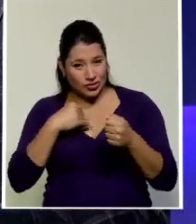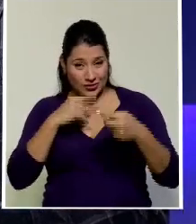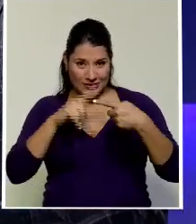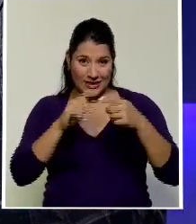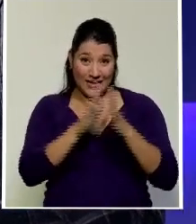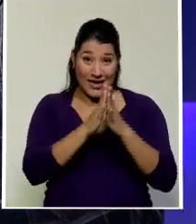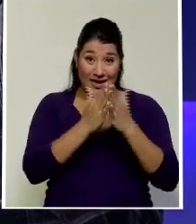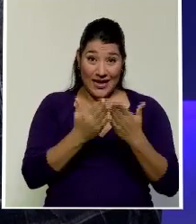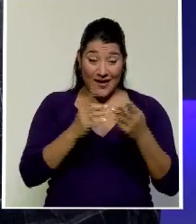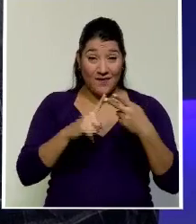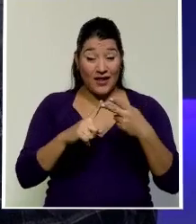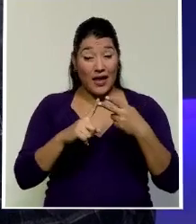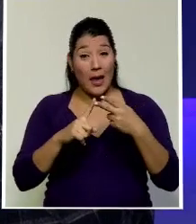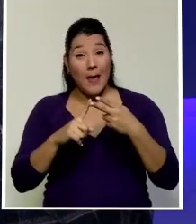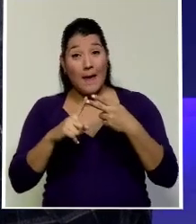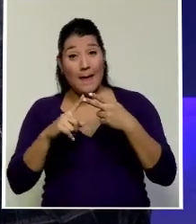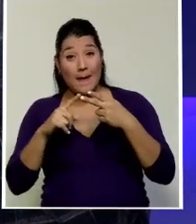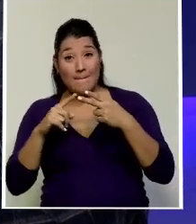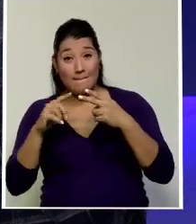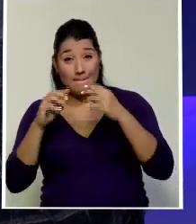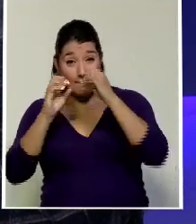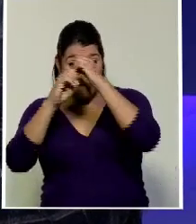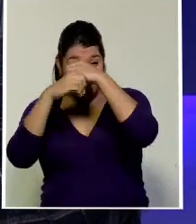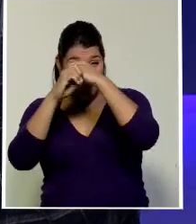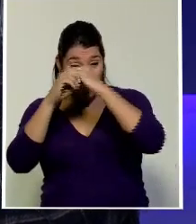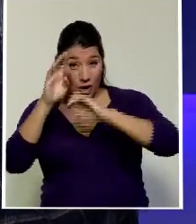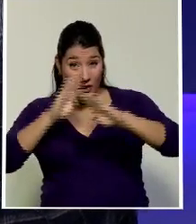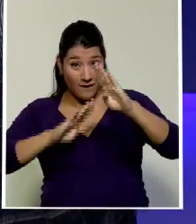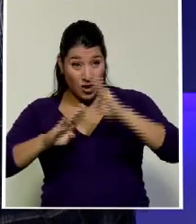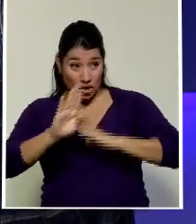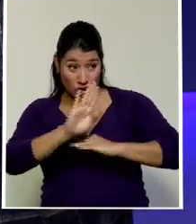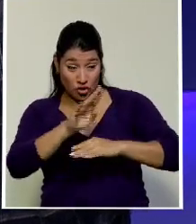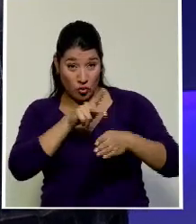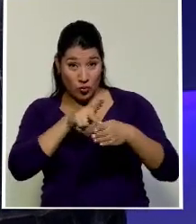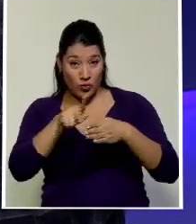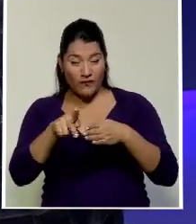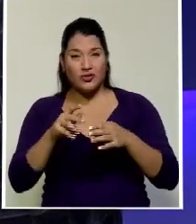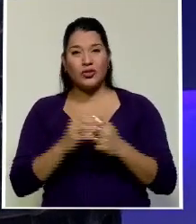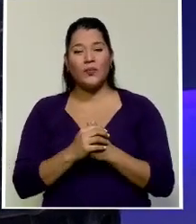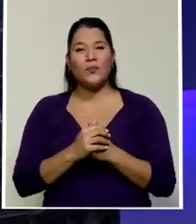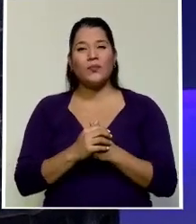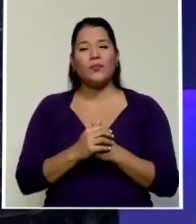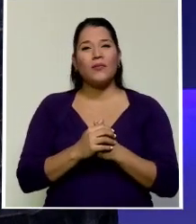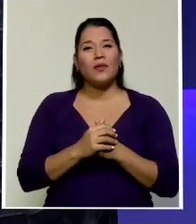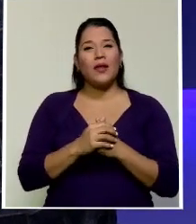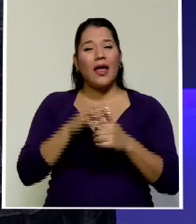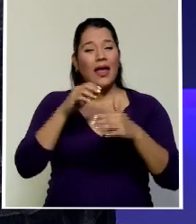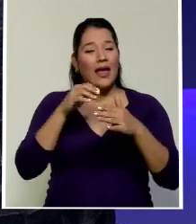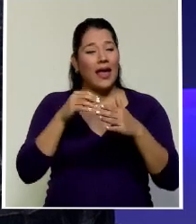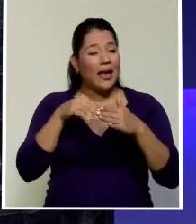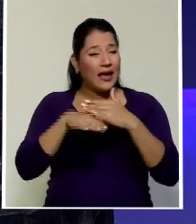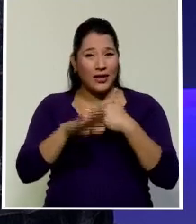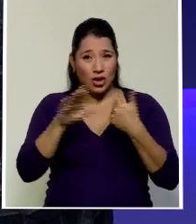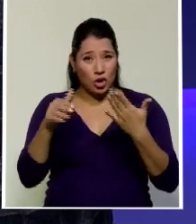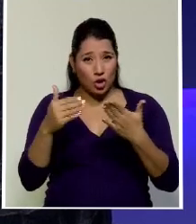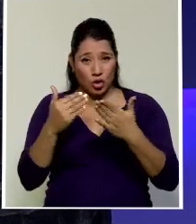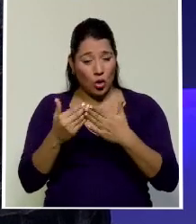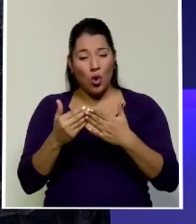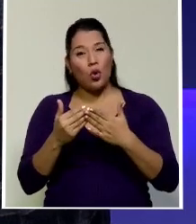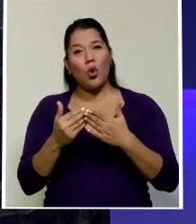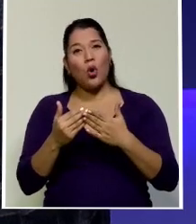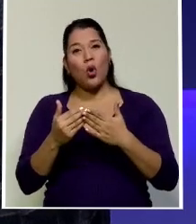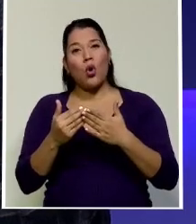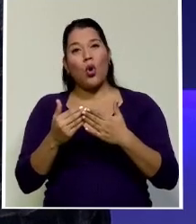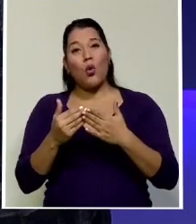y la microbiología. Sos microbiólogo Sí. de profesión. En todos los casos, en los escritores, las